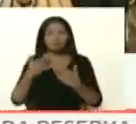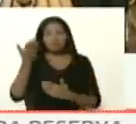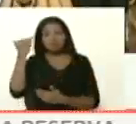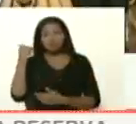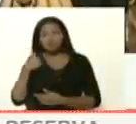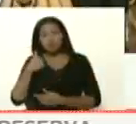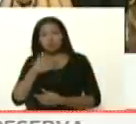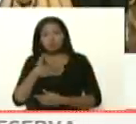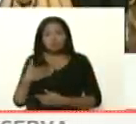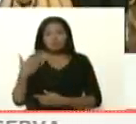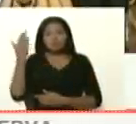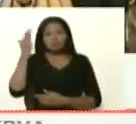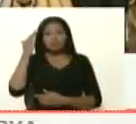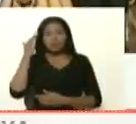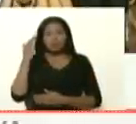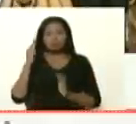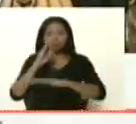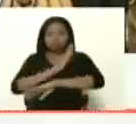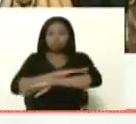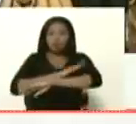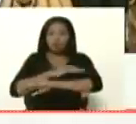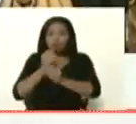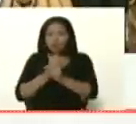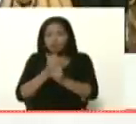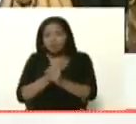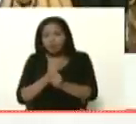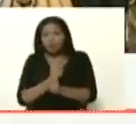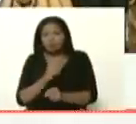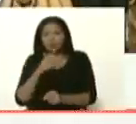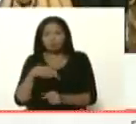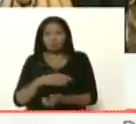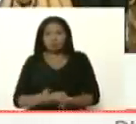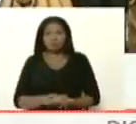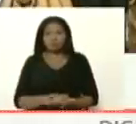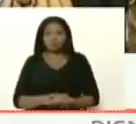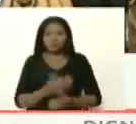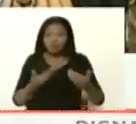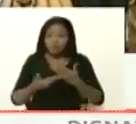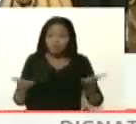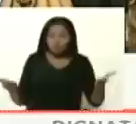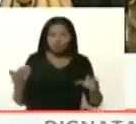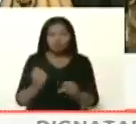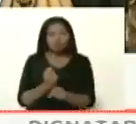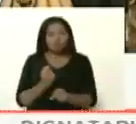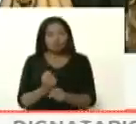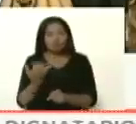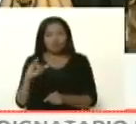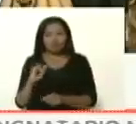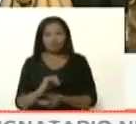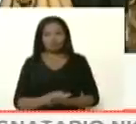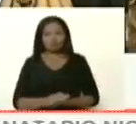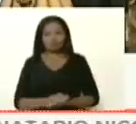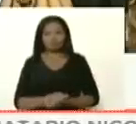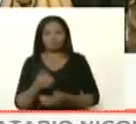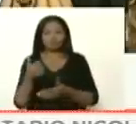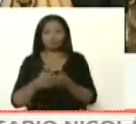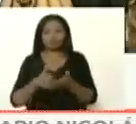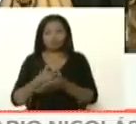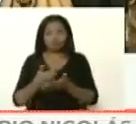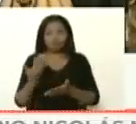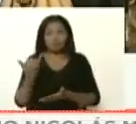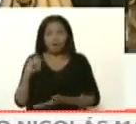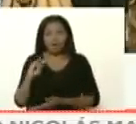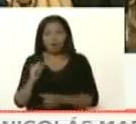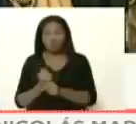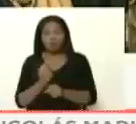está la moral de los trabajadores y la disposición de trabajo y de lucha que tienen los